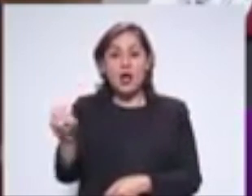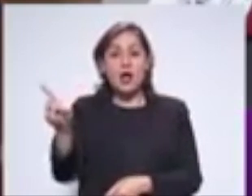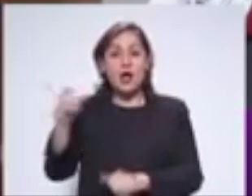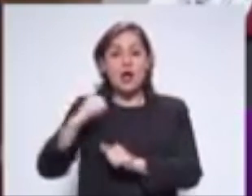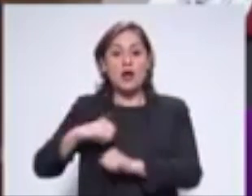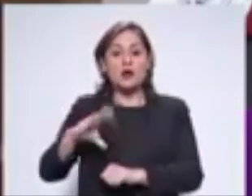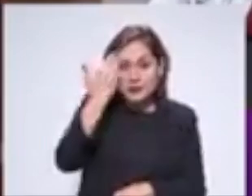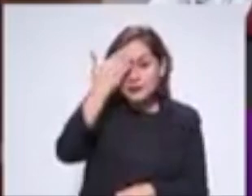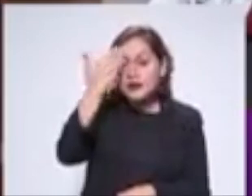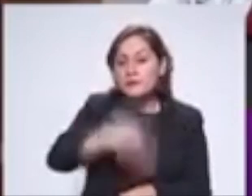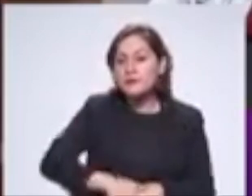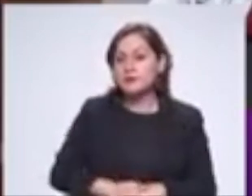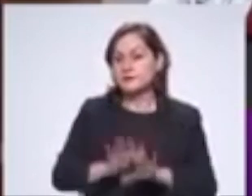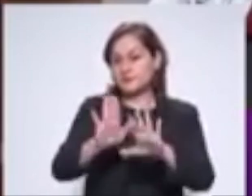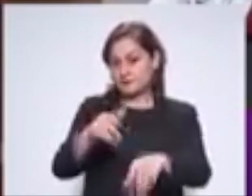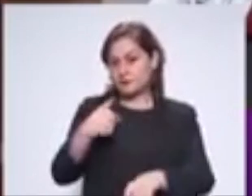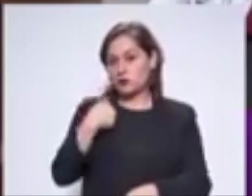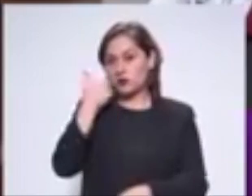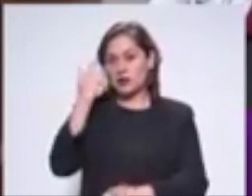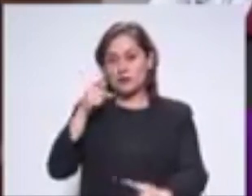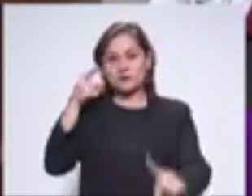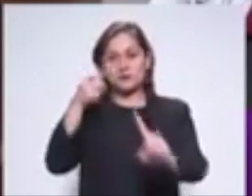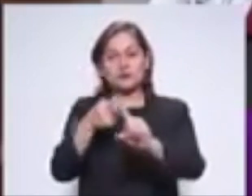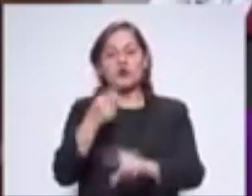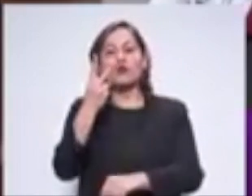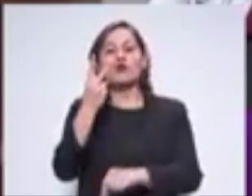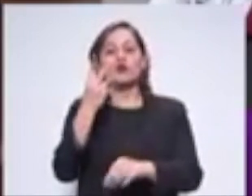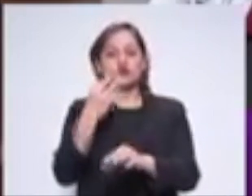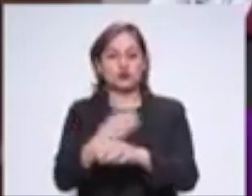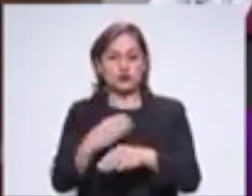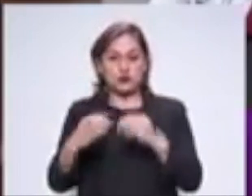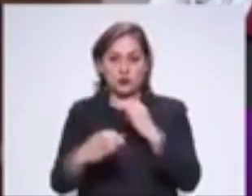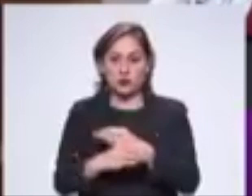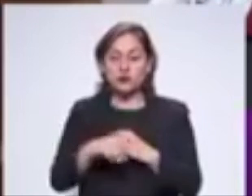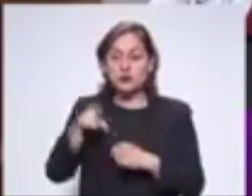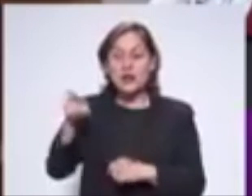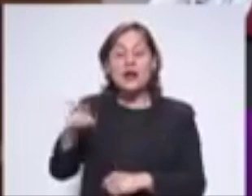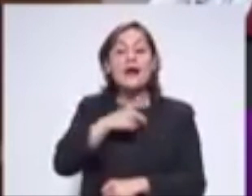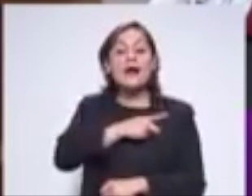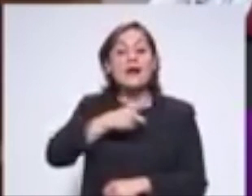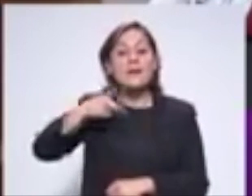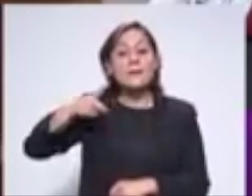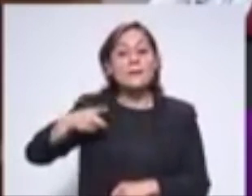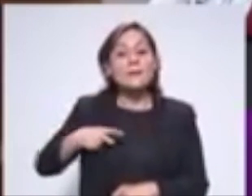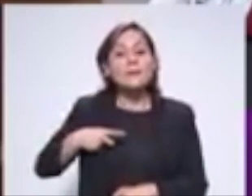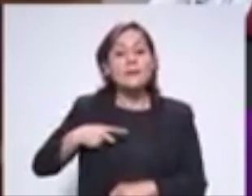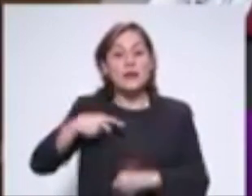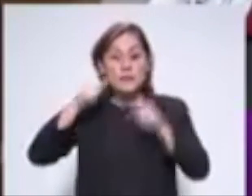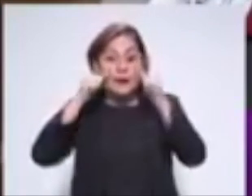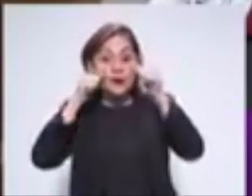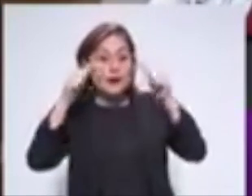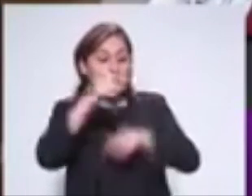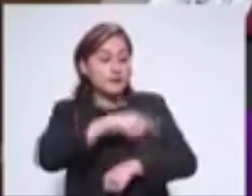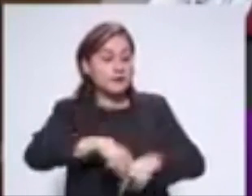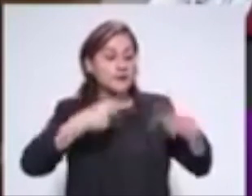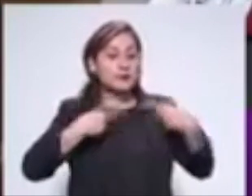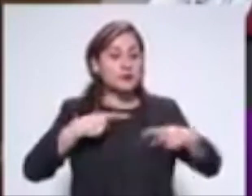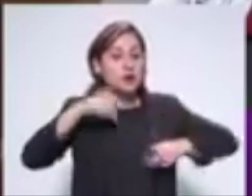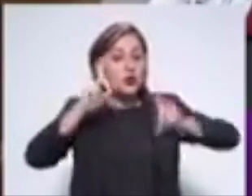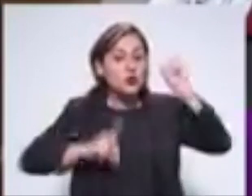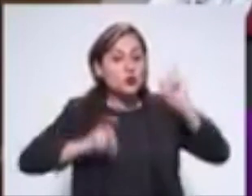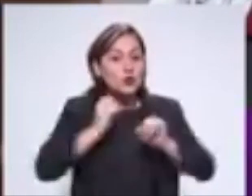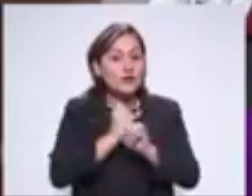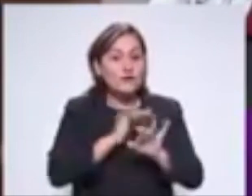respuesta a la solicitud. La COFEPRIS debe asumir su responsabilidad para atender las solicitudes de las personas, ya que éstas responden a la